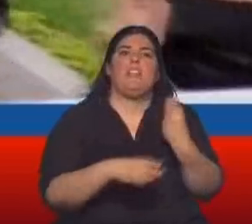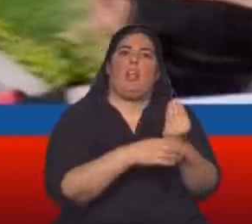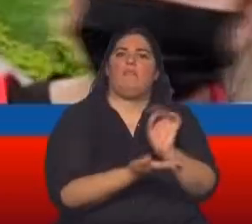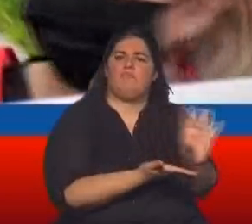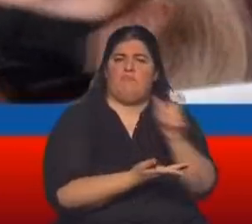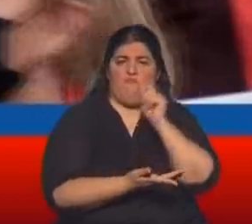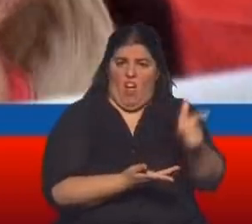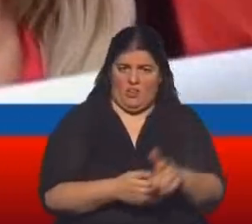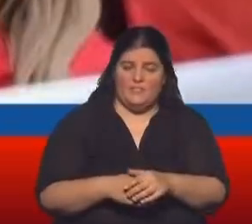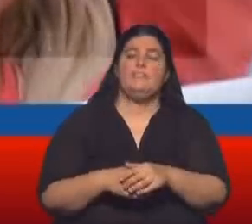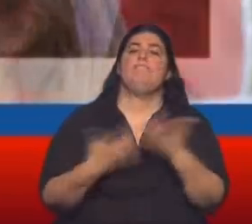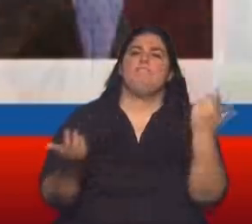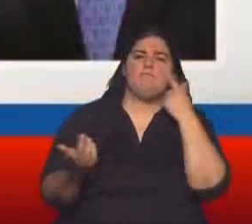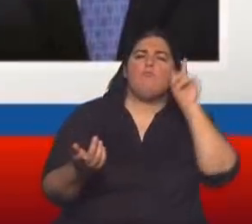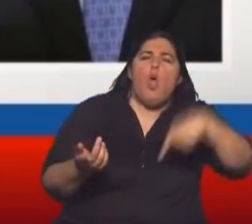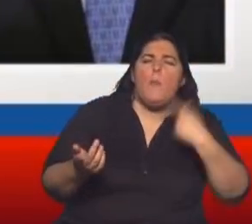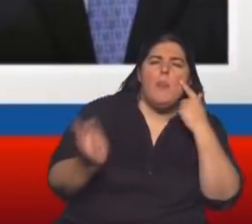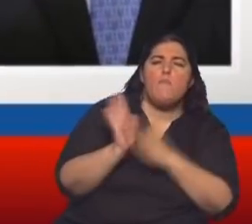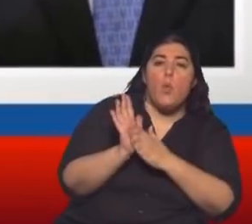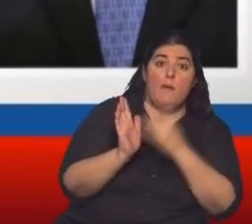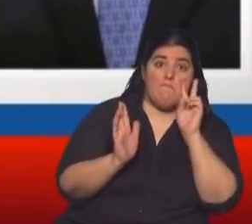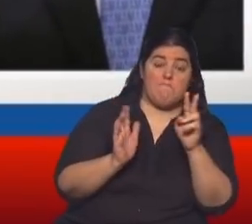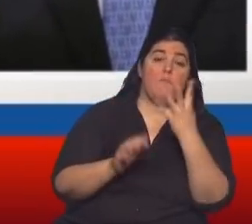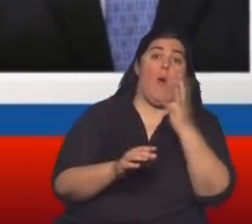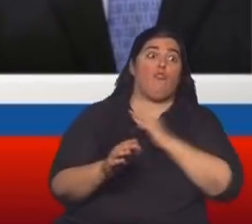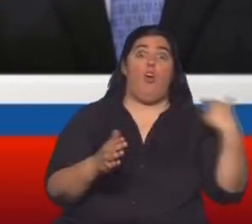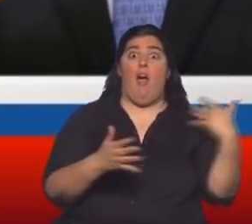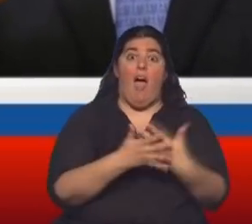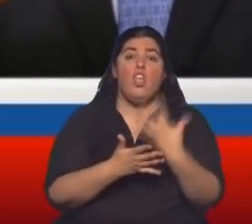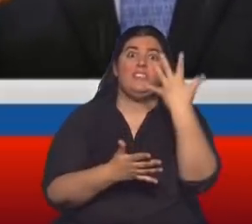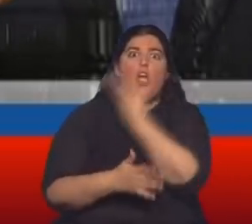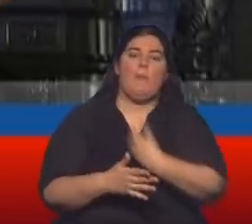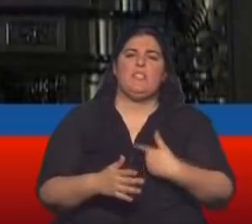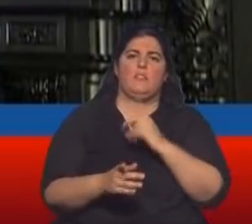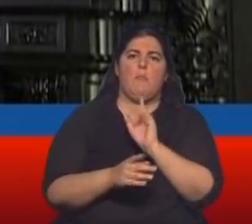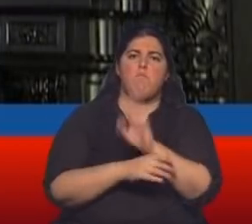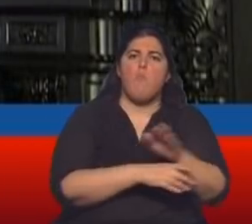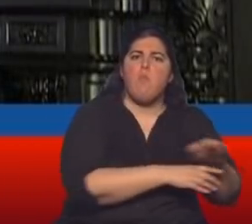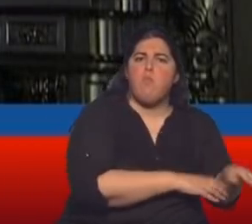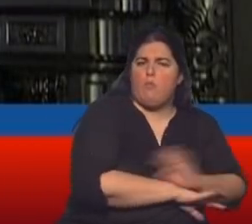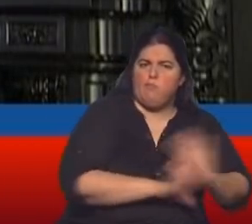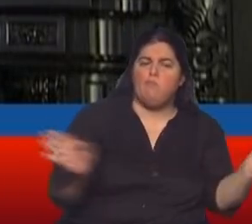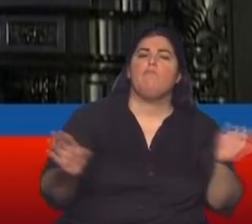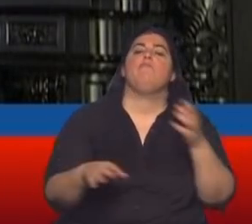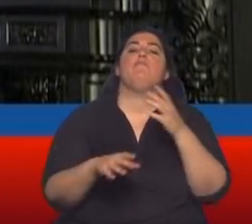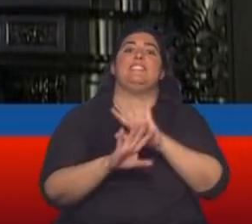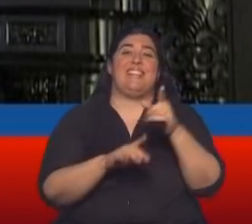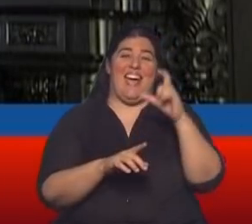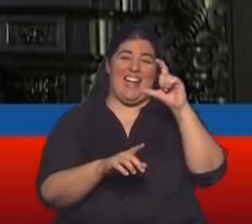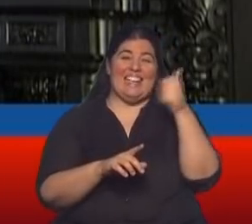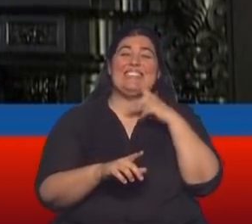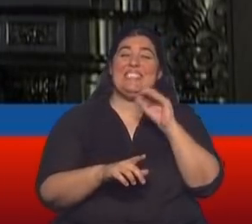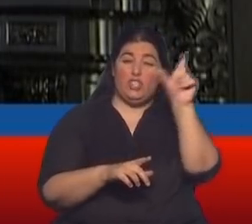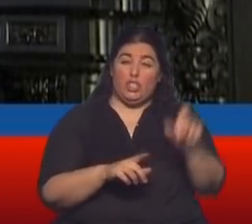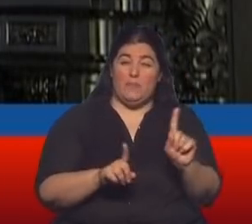La prueba de ello es que en los últimos 4 años cayeron 5 presidentes. Desde que obtuvo la victoria en las urnas,